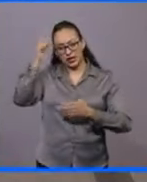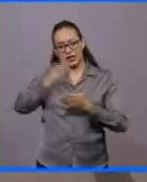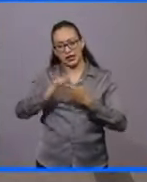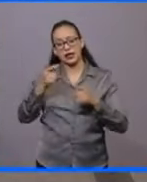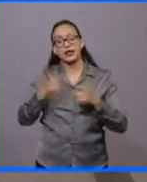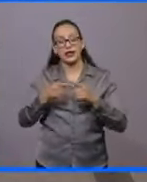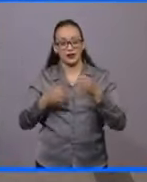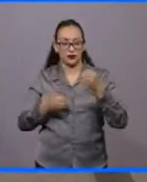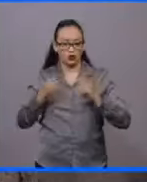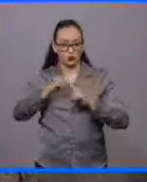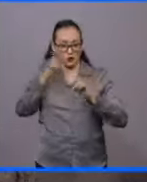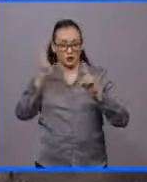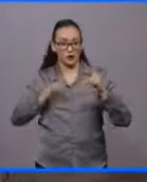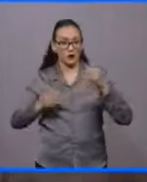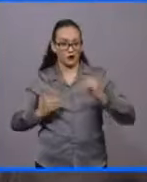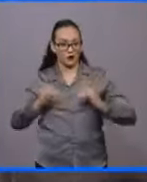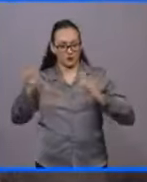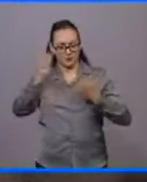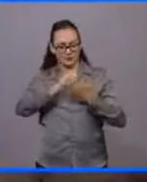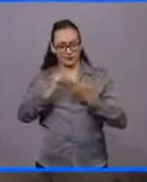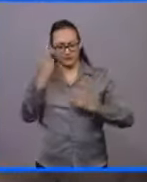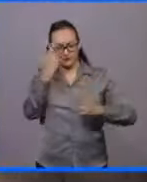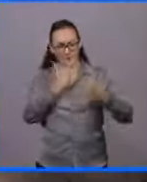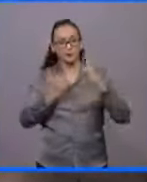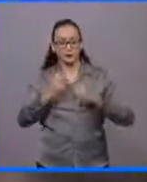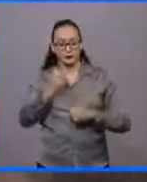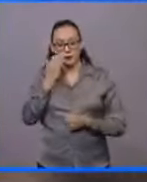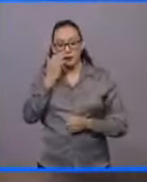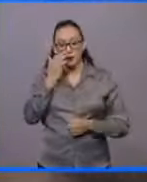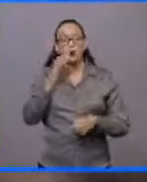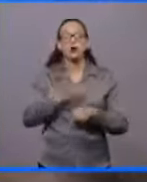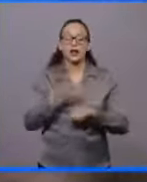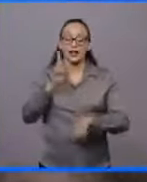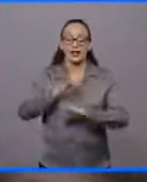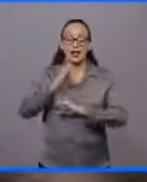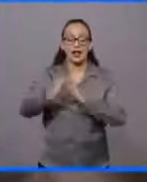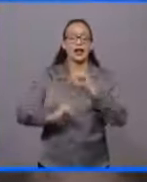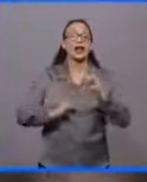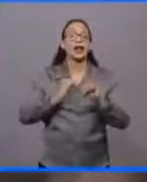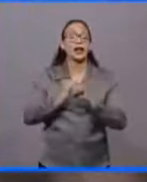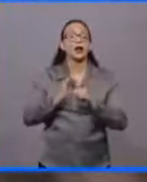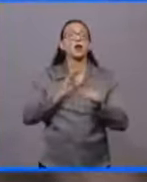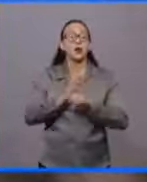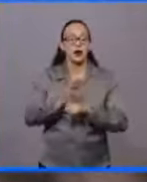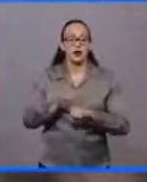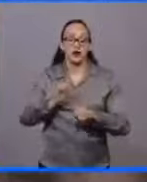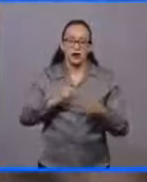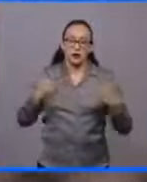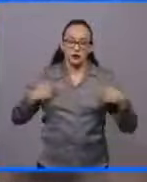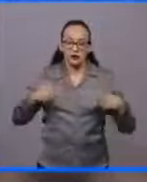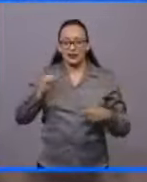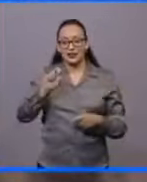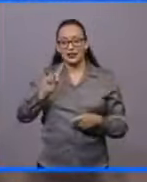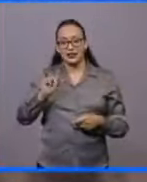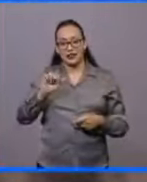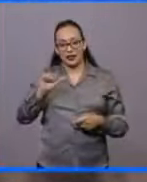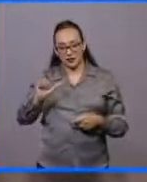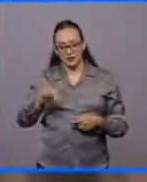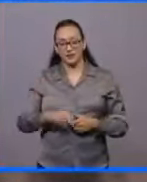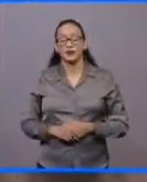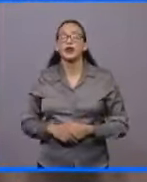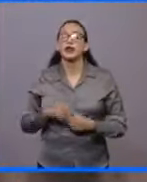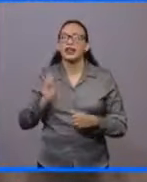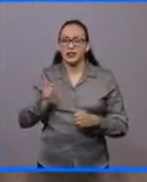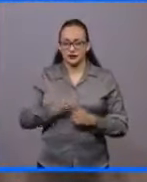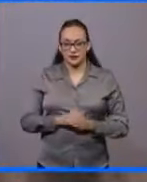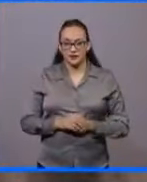la Suprema Corte de Justicia de la Nación. Ello en el marco del Día Internacional del Trastorno por Déficit de Atención e Hiperactividad,